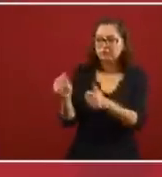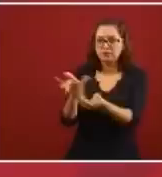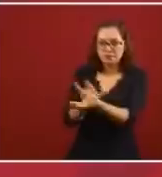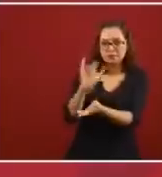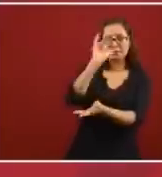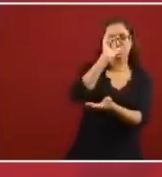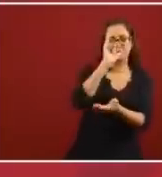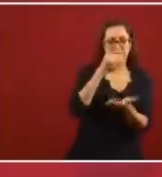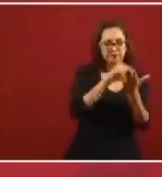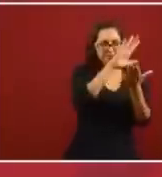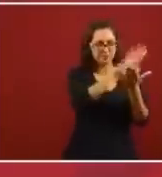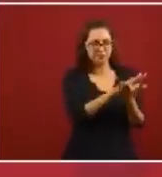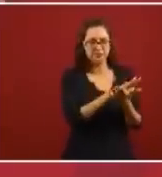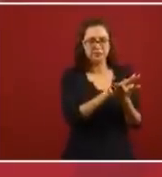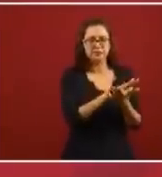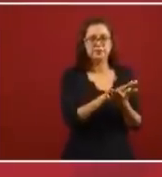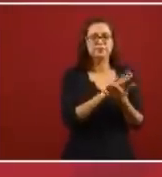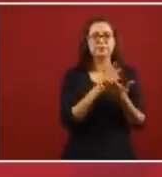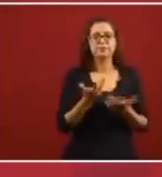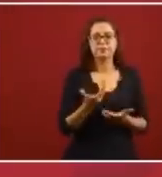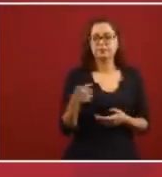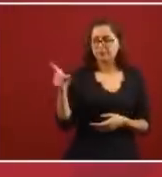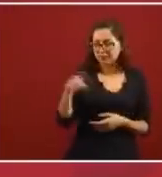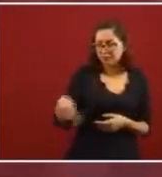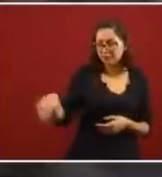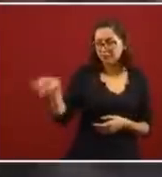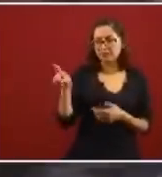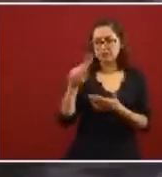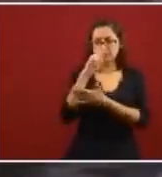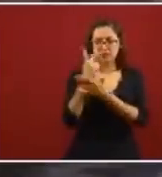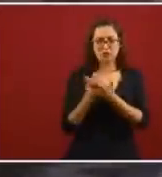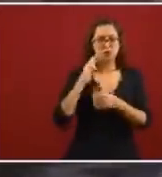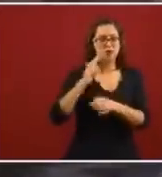incluso ellos ejecutaran los programas,